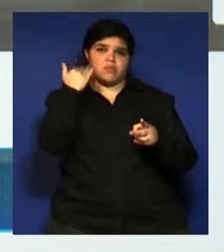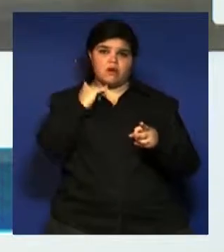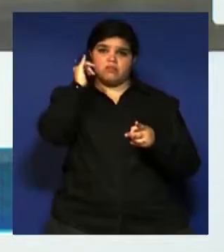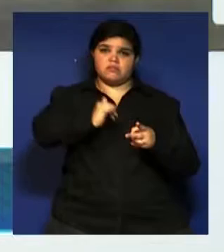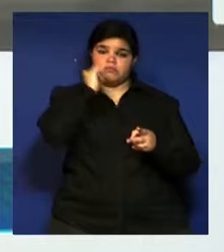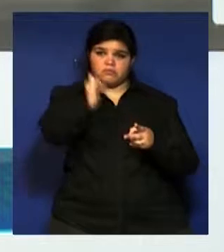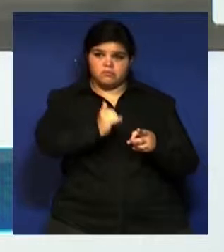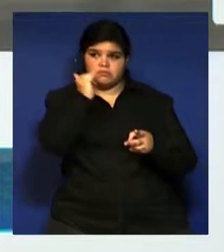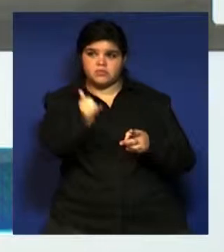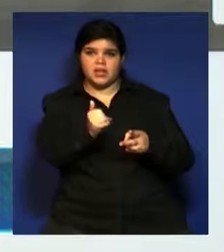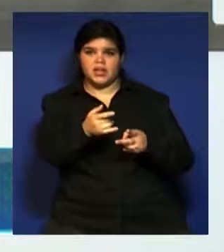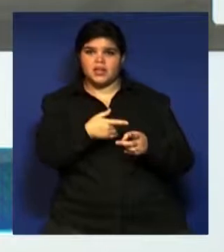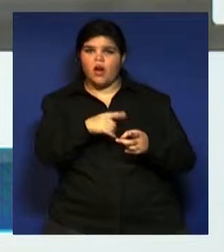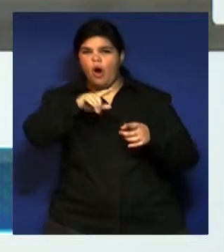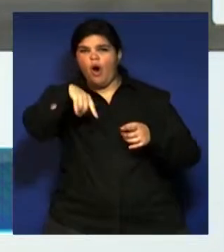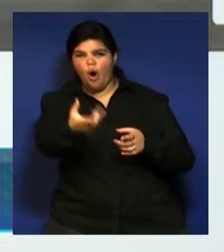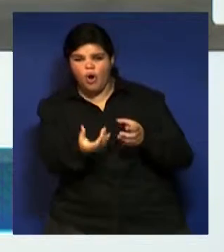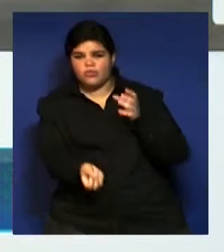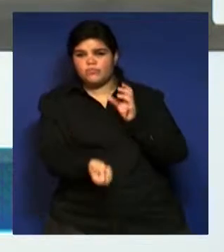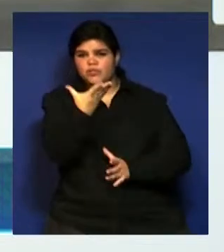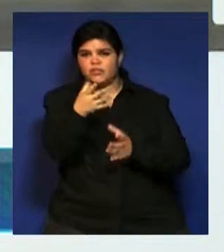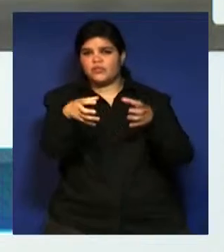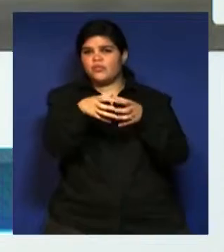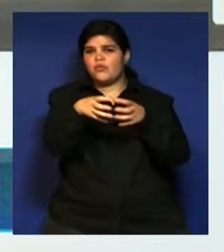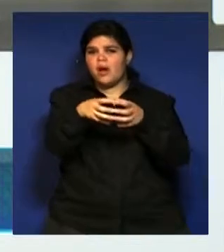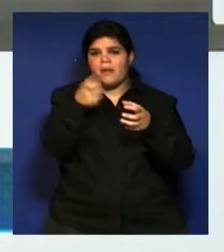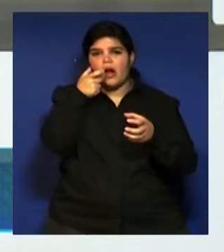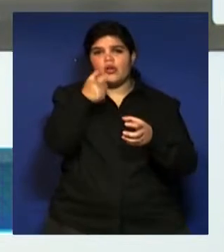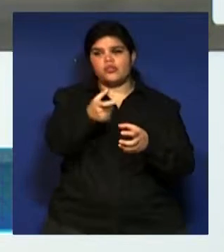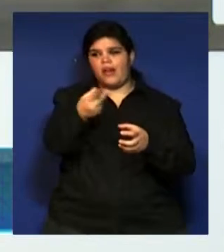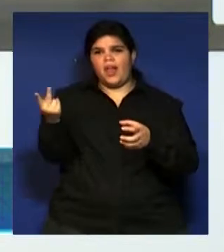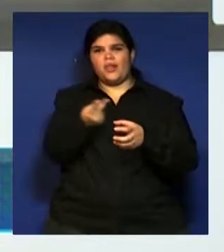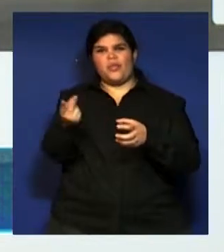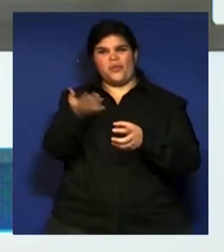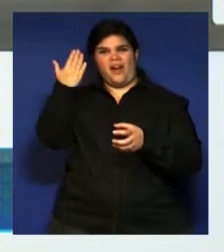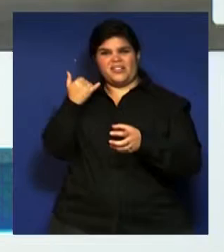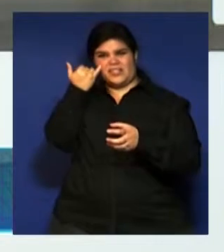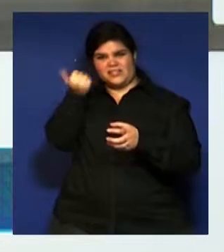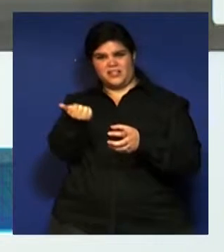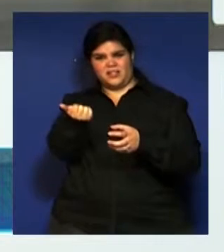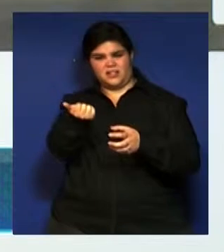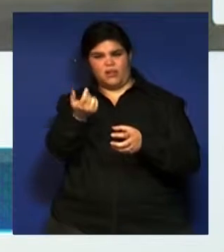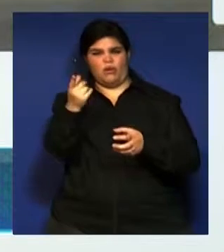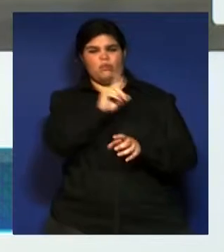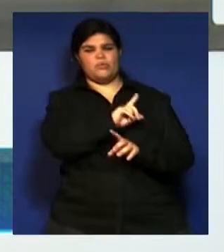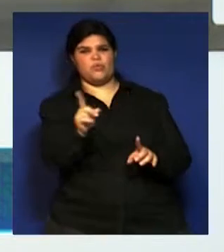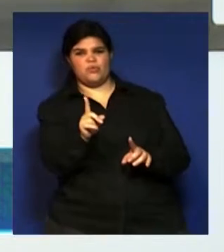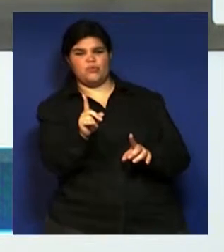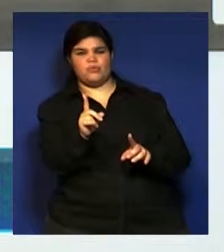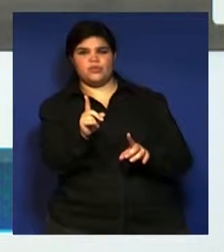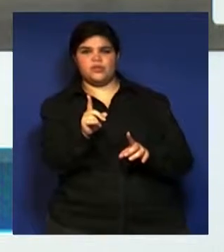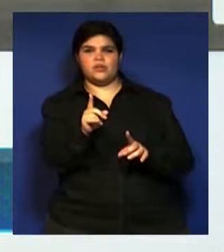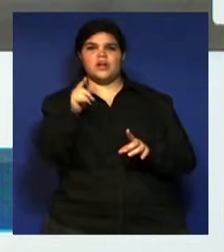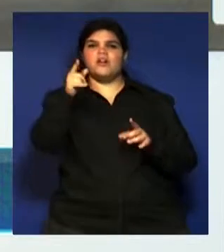necesario crear otro organismo para controlar a los organismos o a quienes trabajan en los organismos que ya existen o no? ¿Es